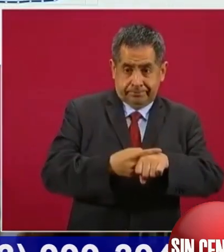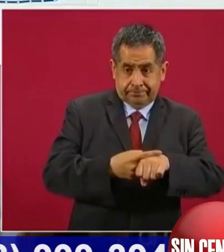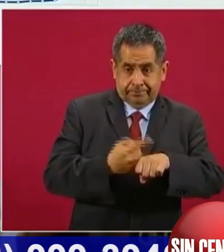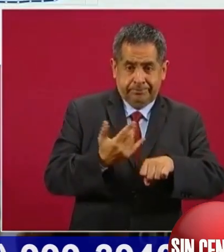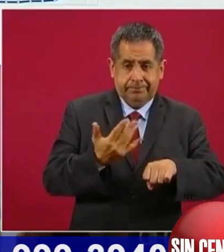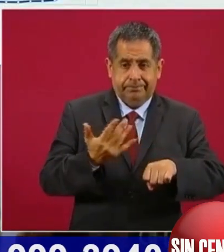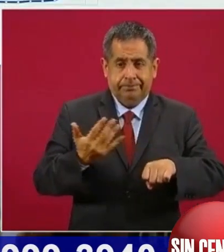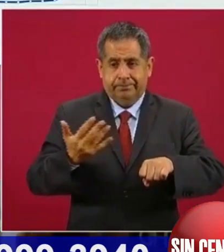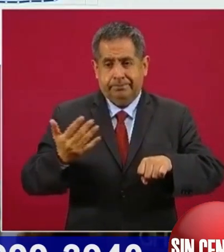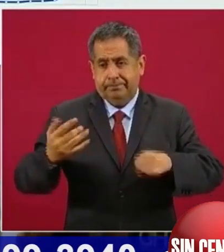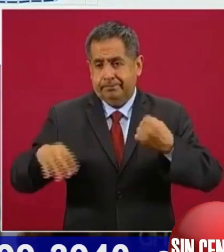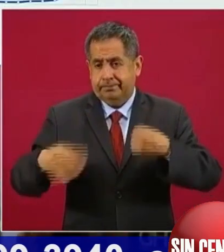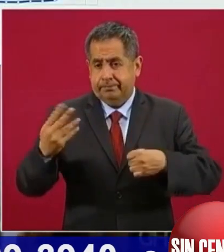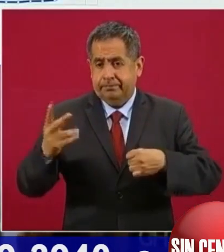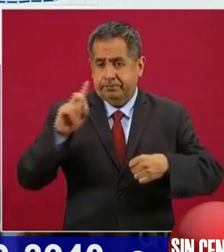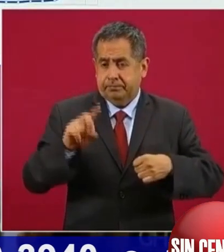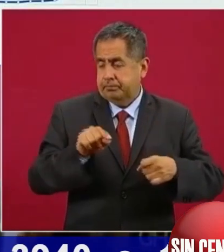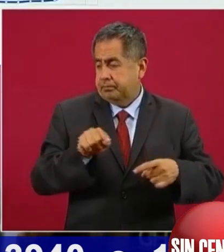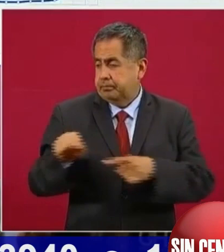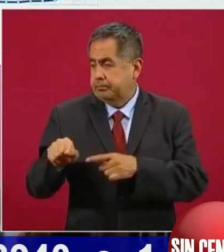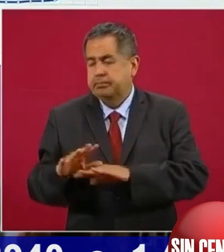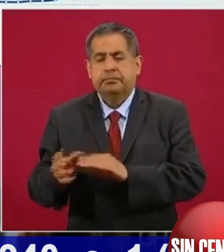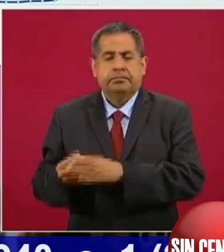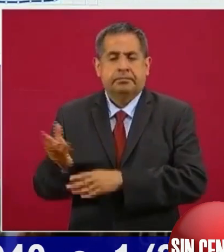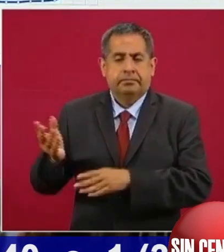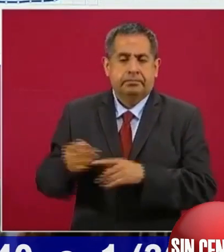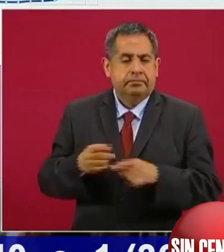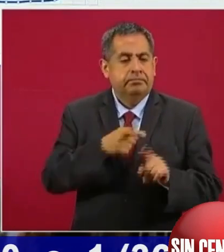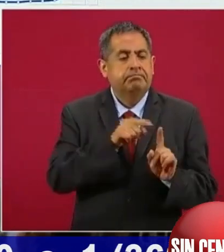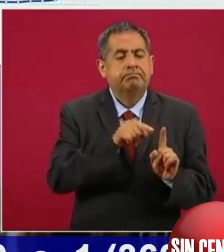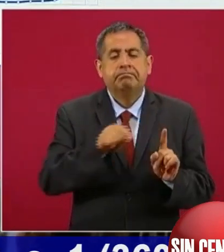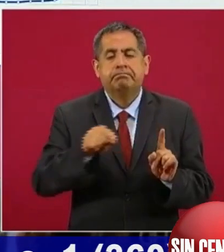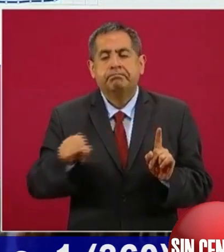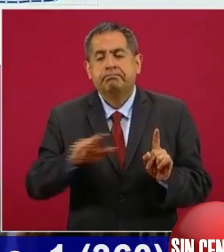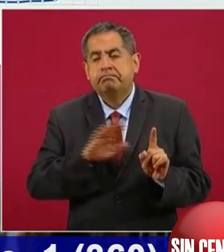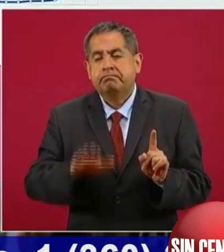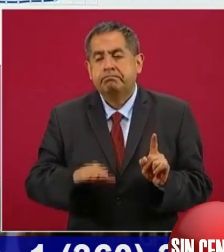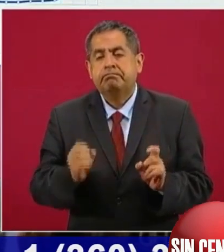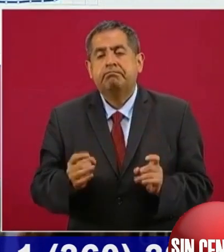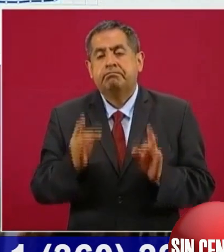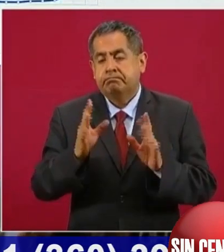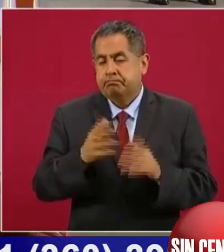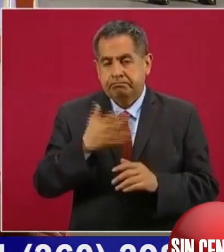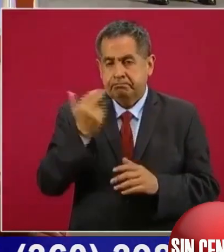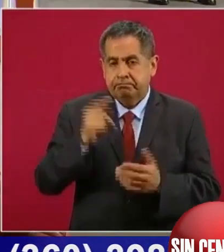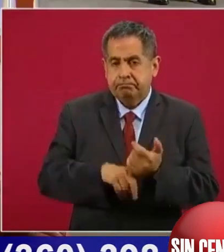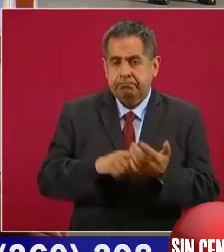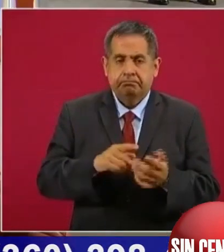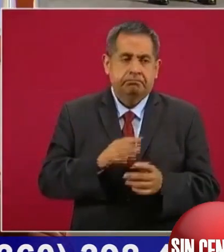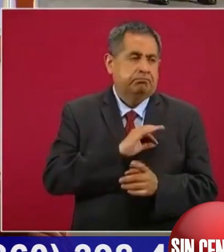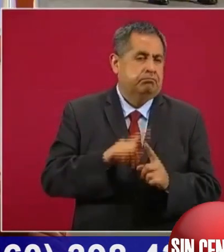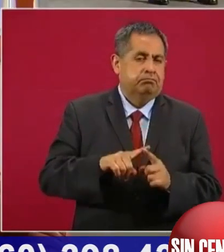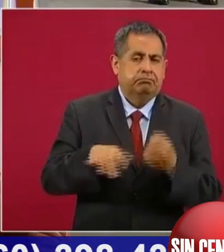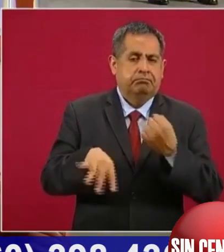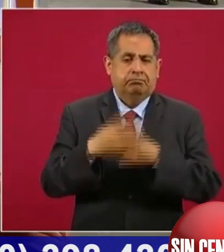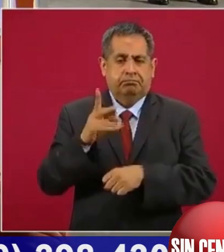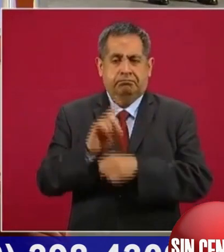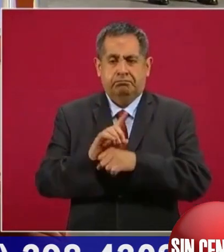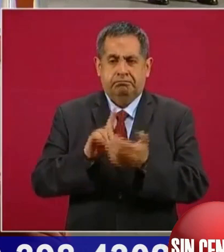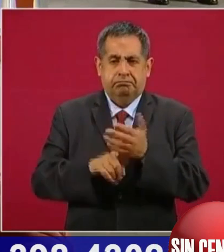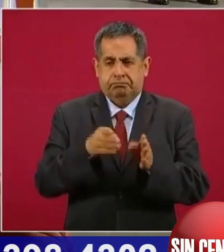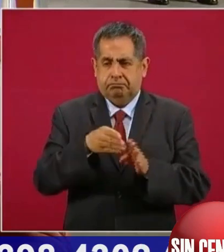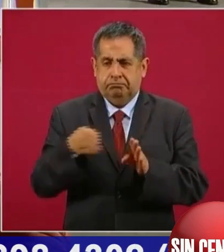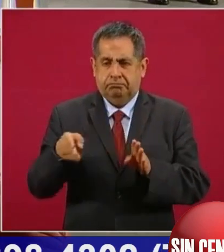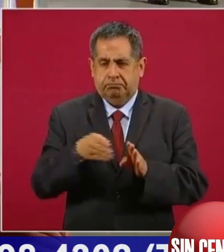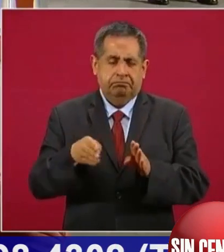estuvieron enfermas aquí fueron hospitalizadas y el tiempo medio de hospitalización es de un poco más de 14 días, como